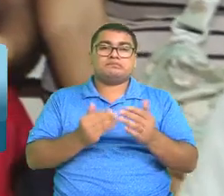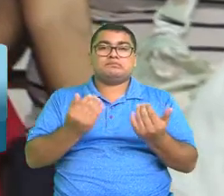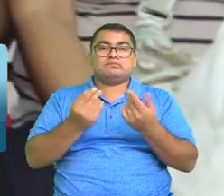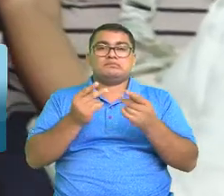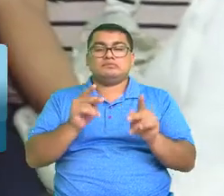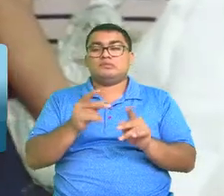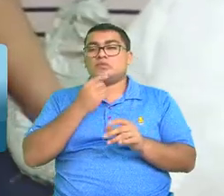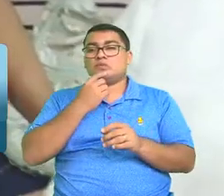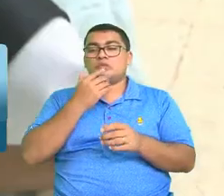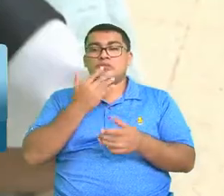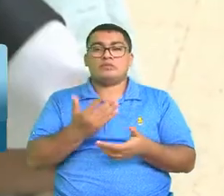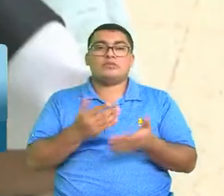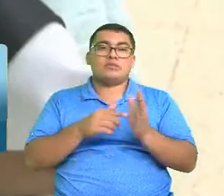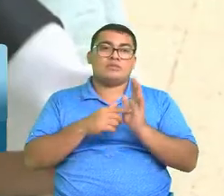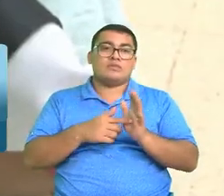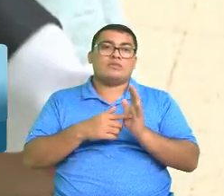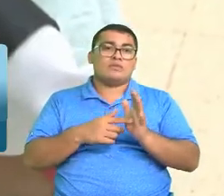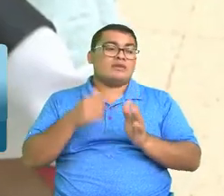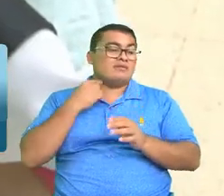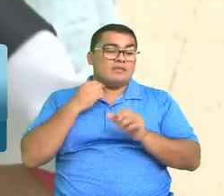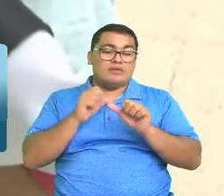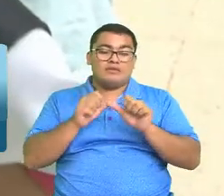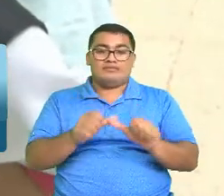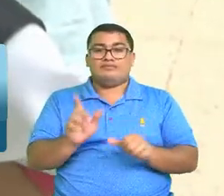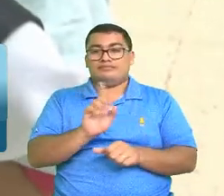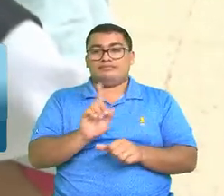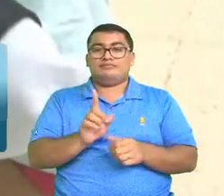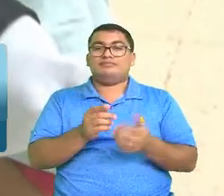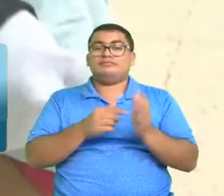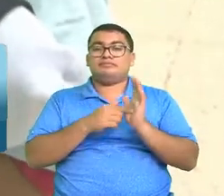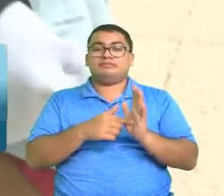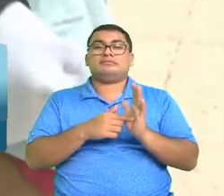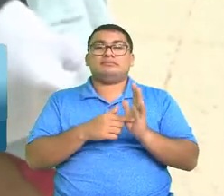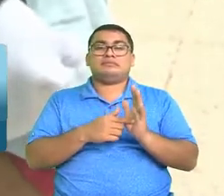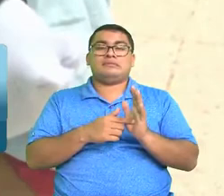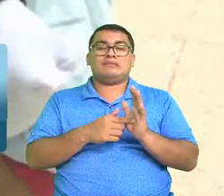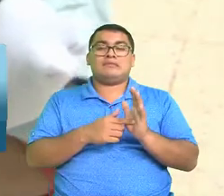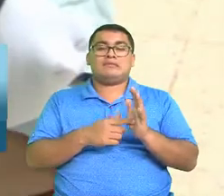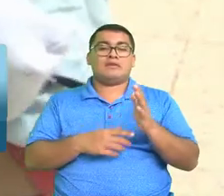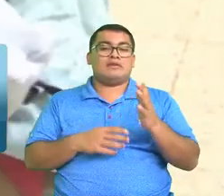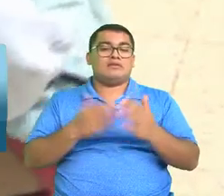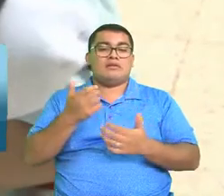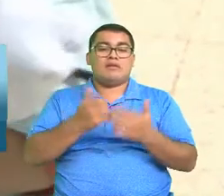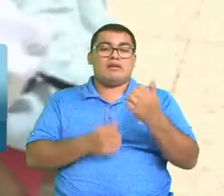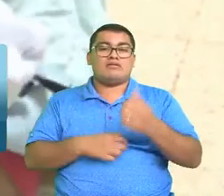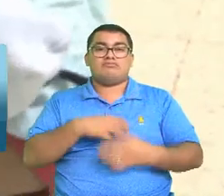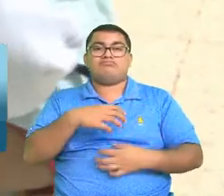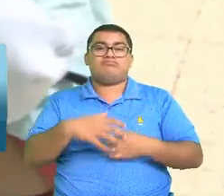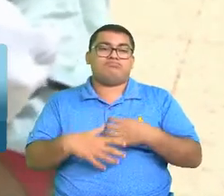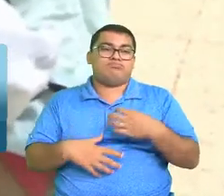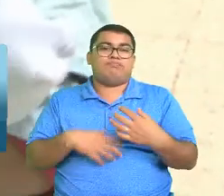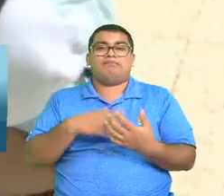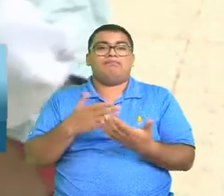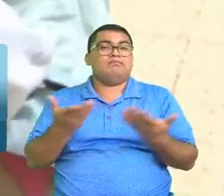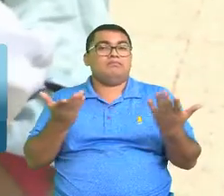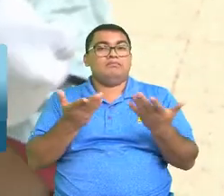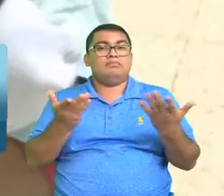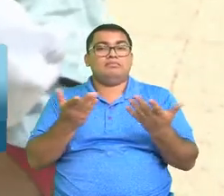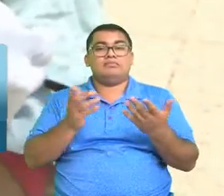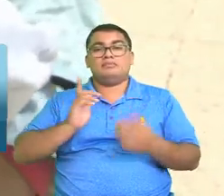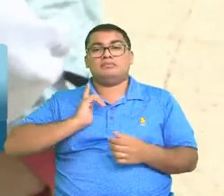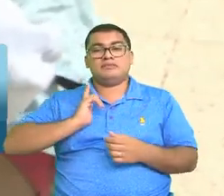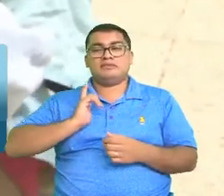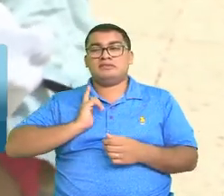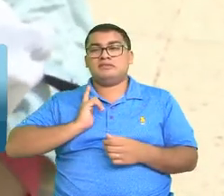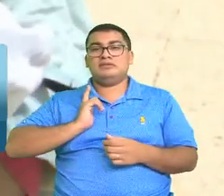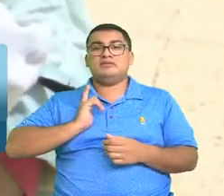esto no es para siempre, ¿verdad? Sí, sí, sí. De hecho, la intolerancia a la lactosa, nosotros tenemos esa enzima